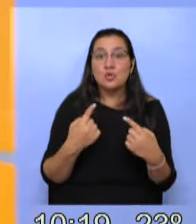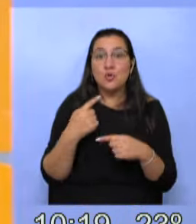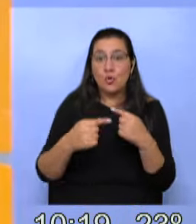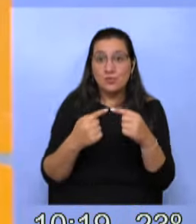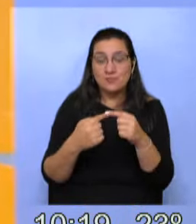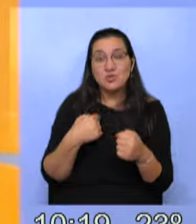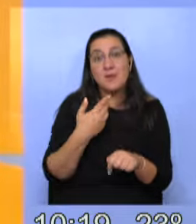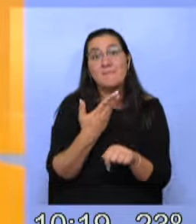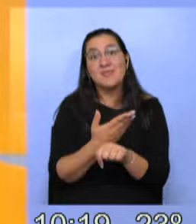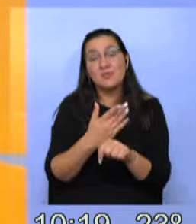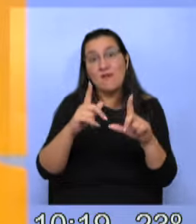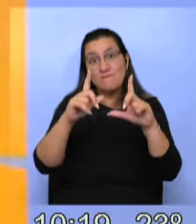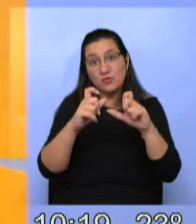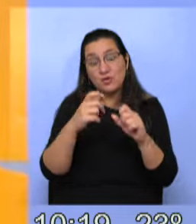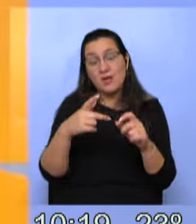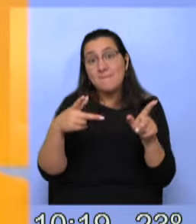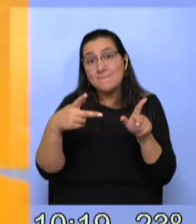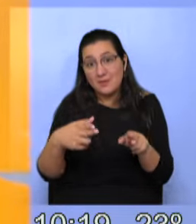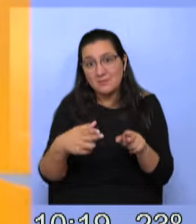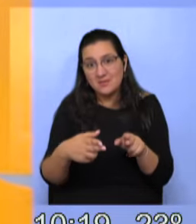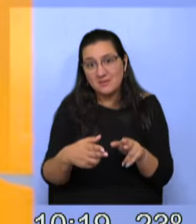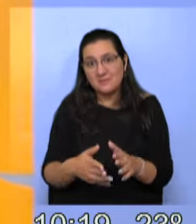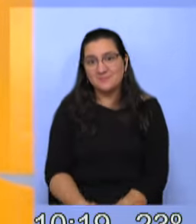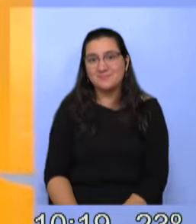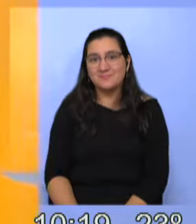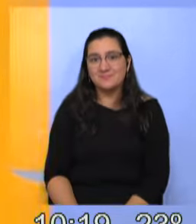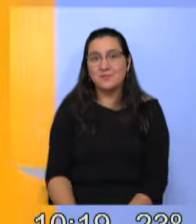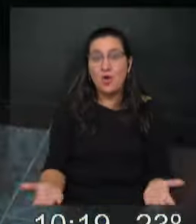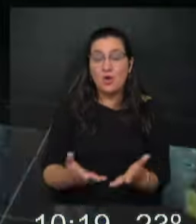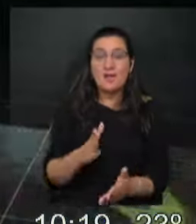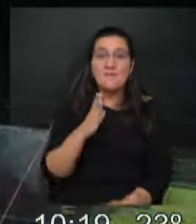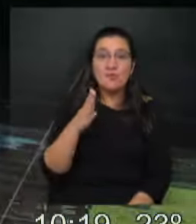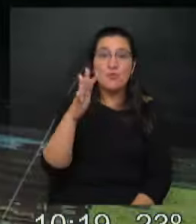le iba a pedir una foto en la pausa, así que le voy a decir que se quede, porque nosotros ahora nos vamos con Fito. Qué linda entrevista.